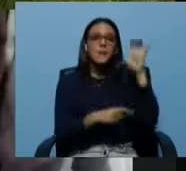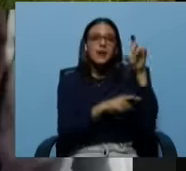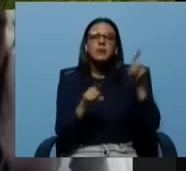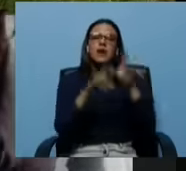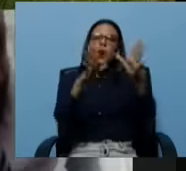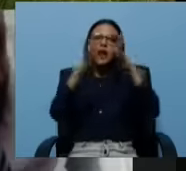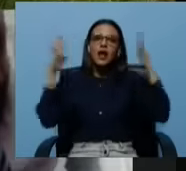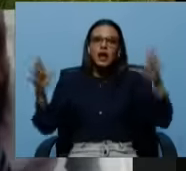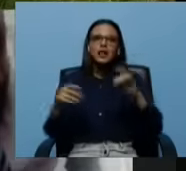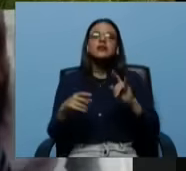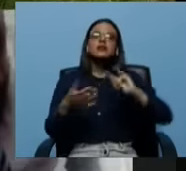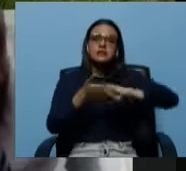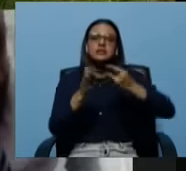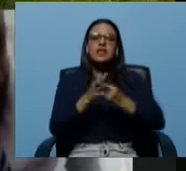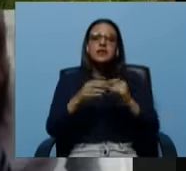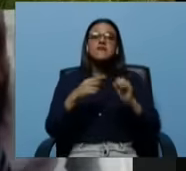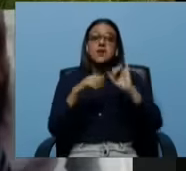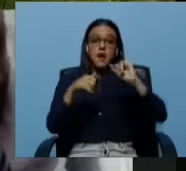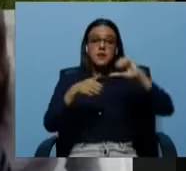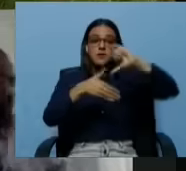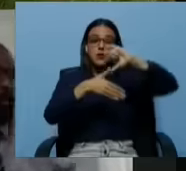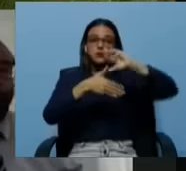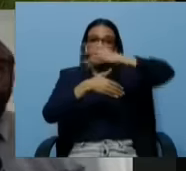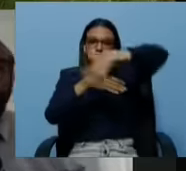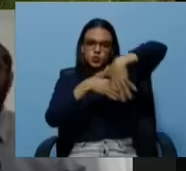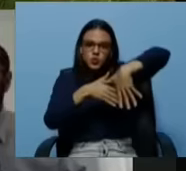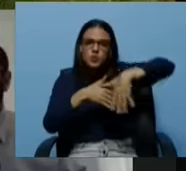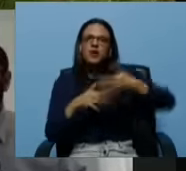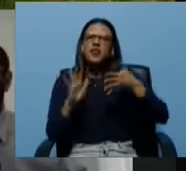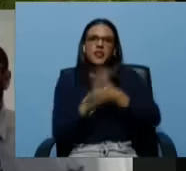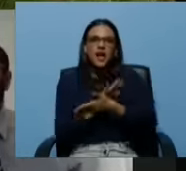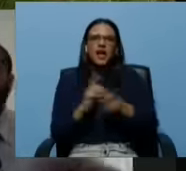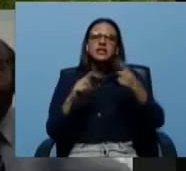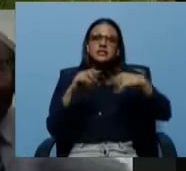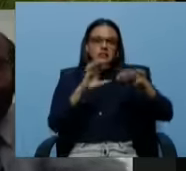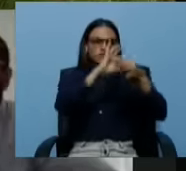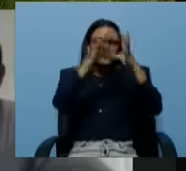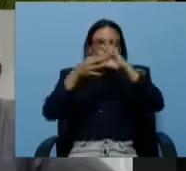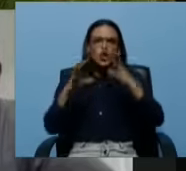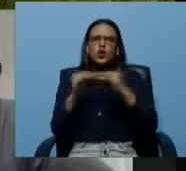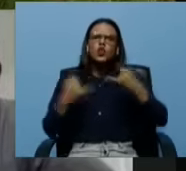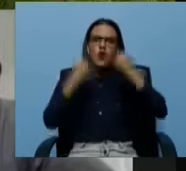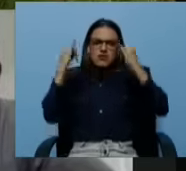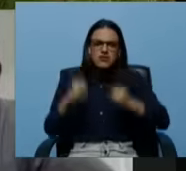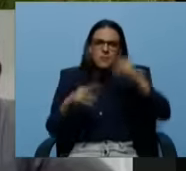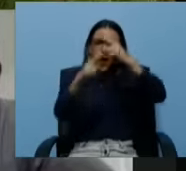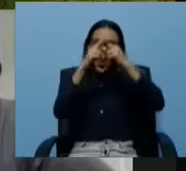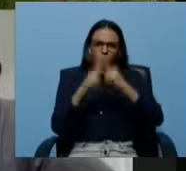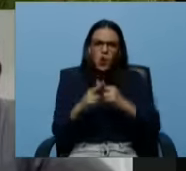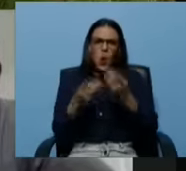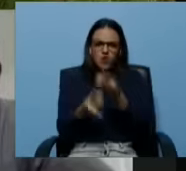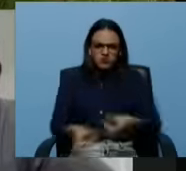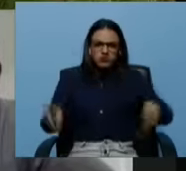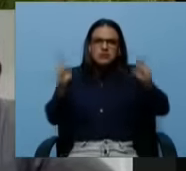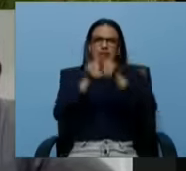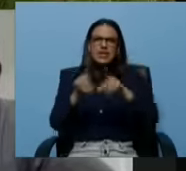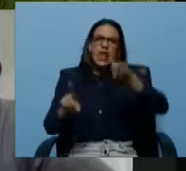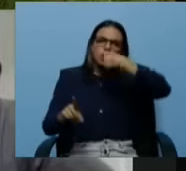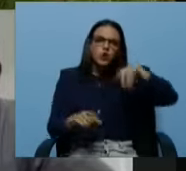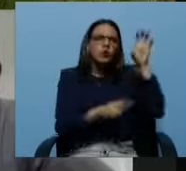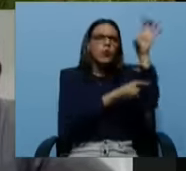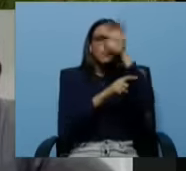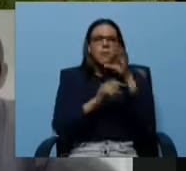es el ALBA, núcleo vital de la independencia, la dignidad, el honor, la soberanía de la patria grande.